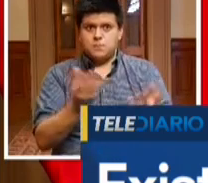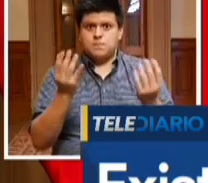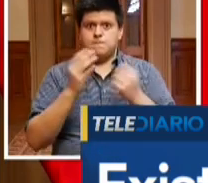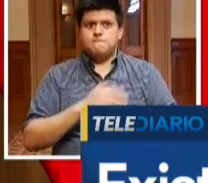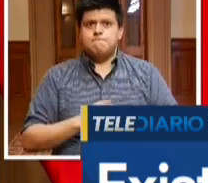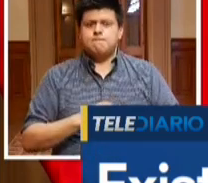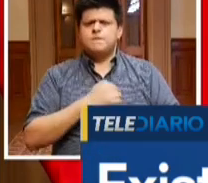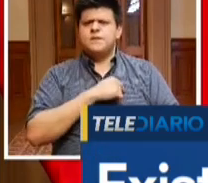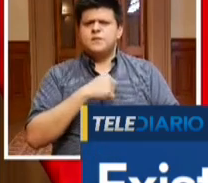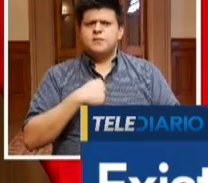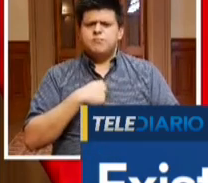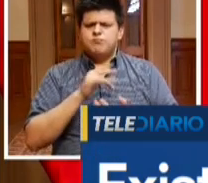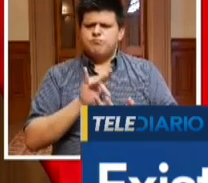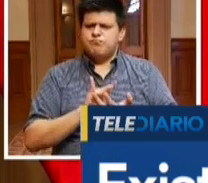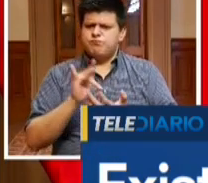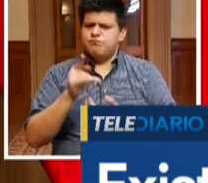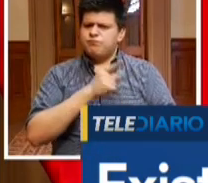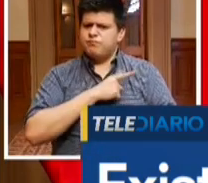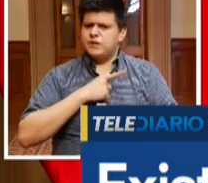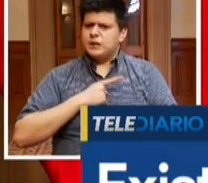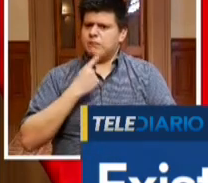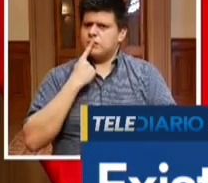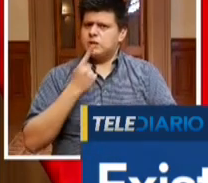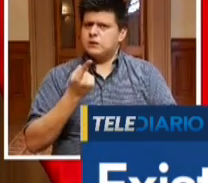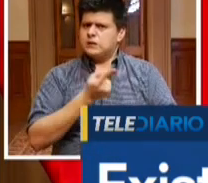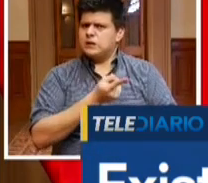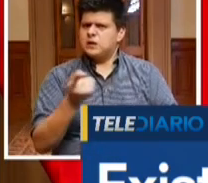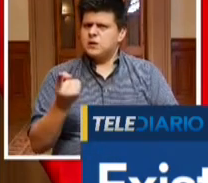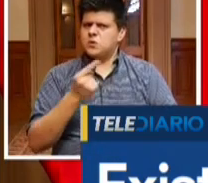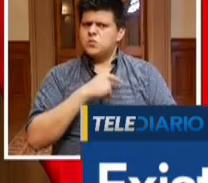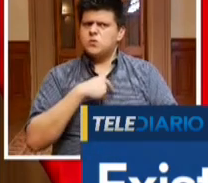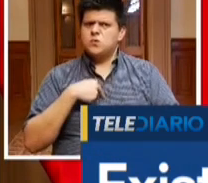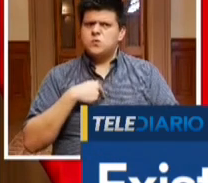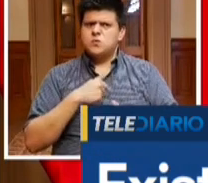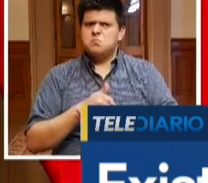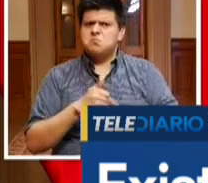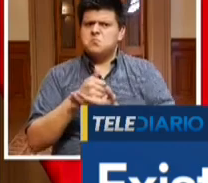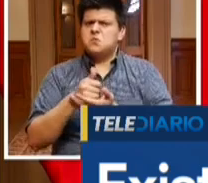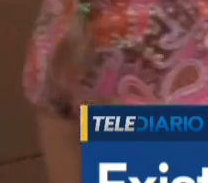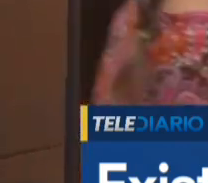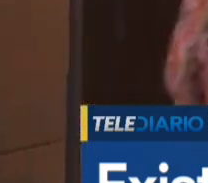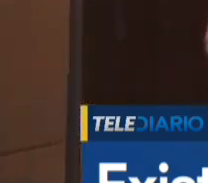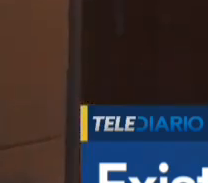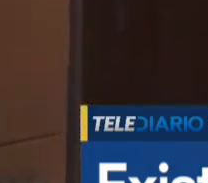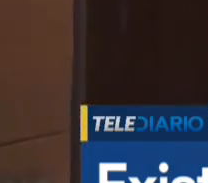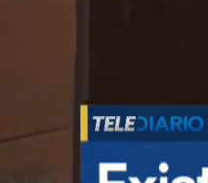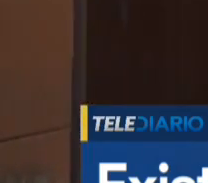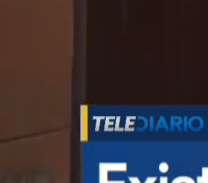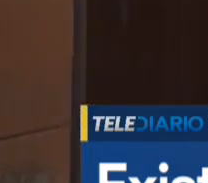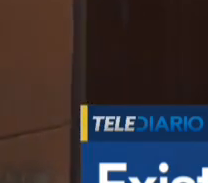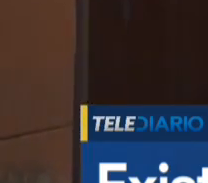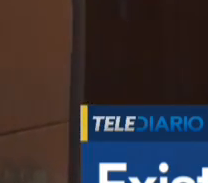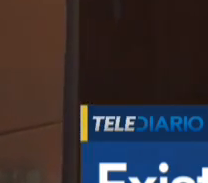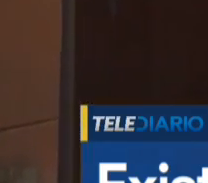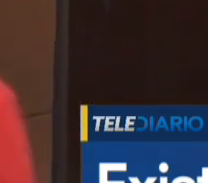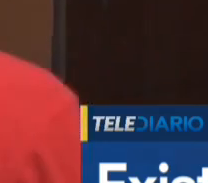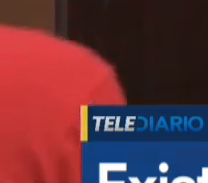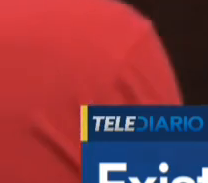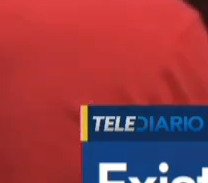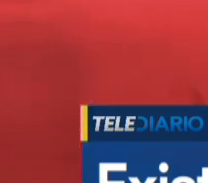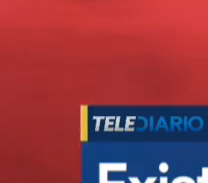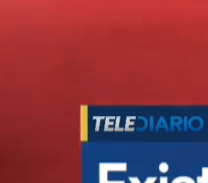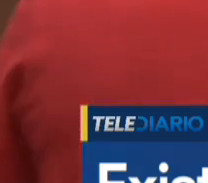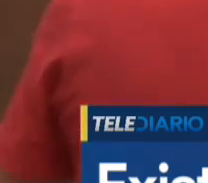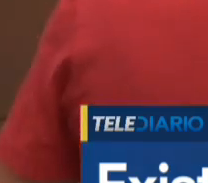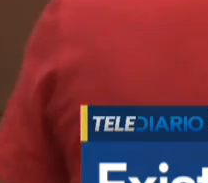estatal aclaró que no se trata de casos nuevos y que los pacientes que llevan el tratamiento adecuado suelen recuperarse. Actualmente